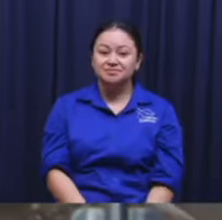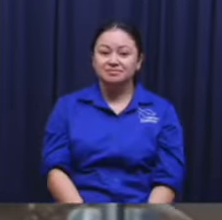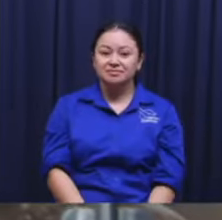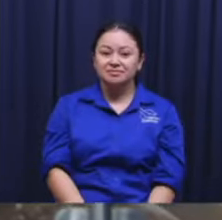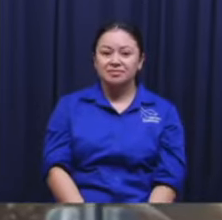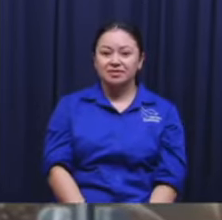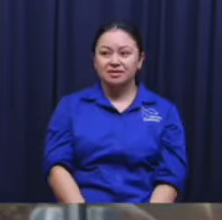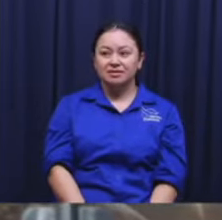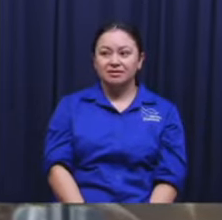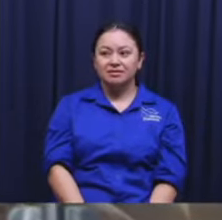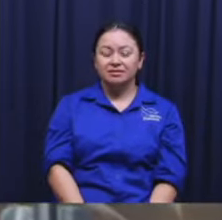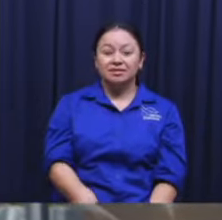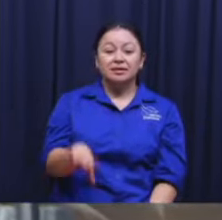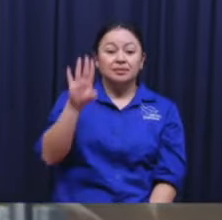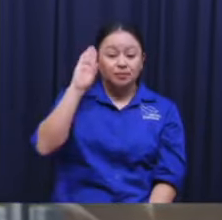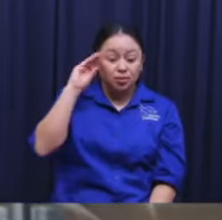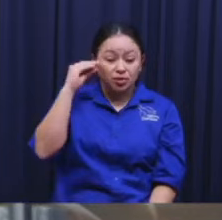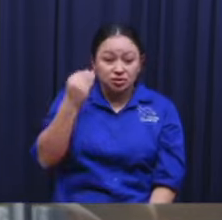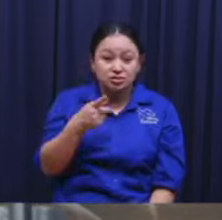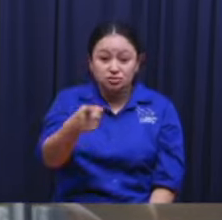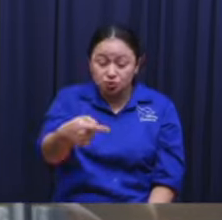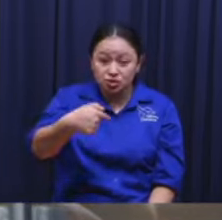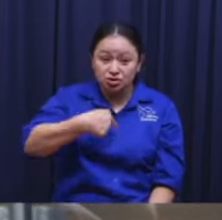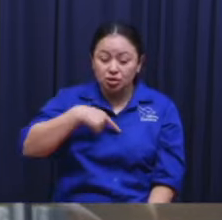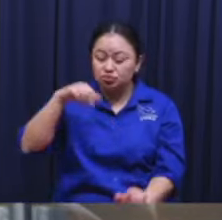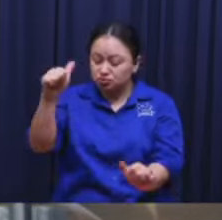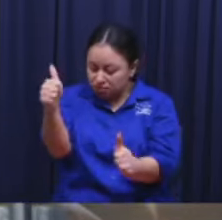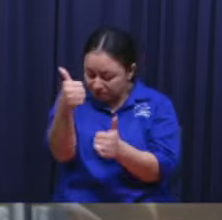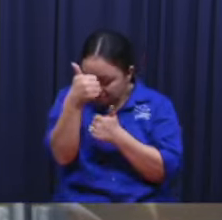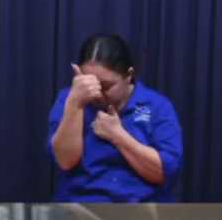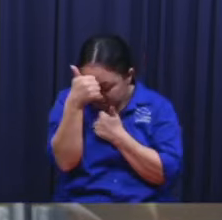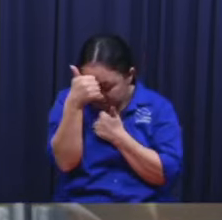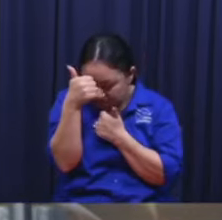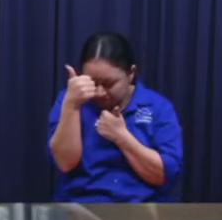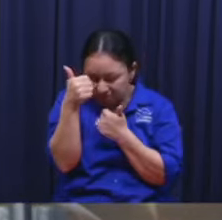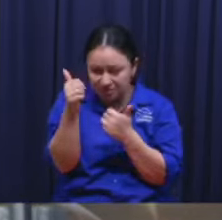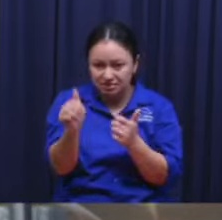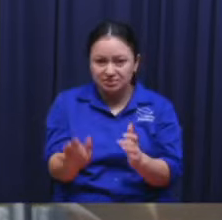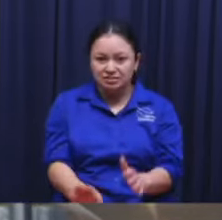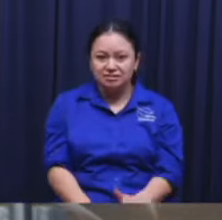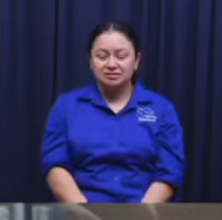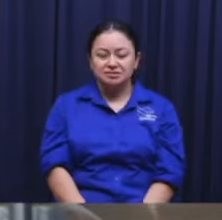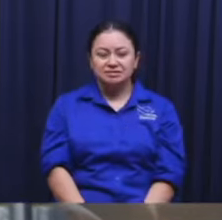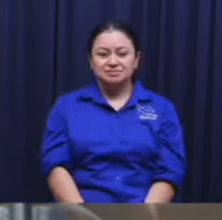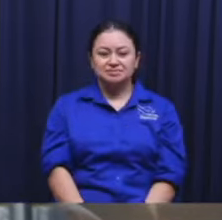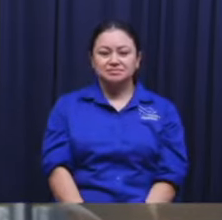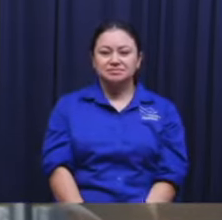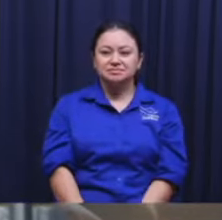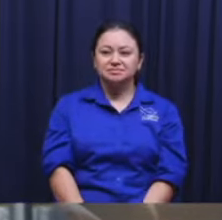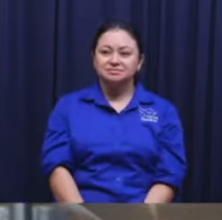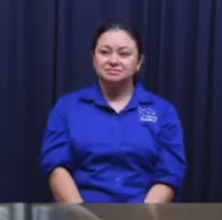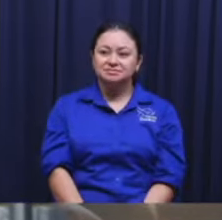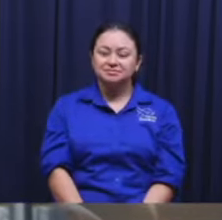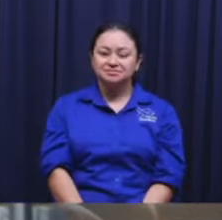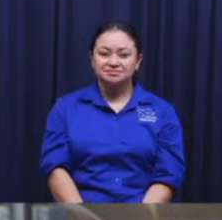Porque entonces me tengo que someter a todos. Y si el anticristo está en autoridad, me tengo que someter. No, calma, pueblo.